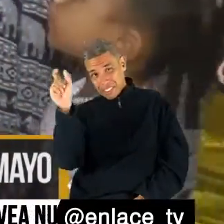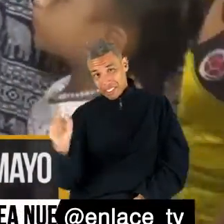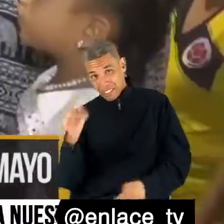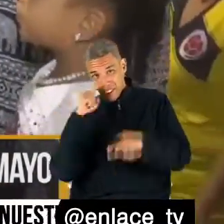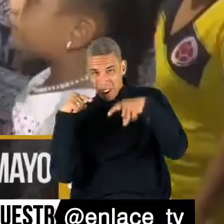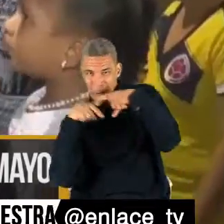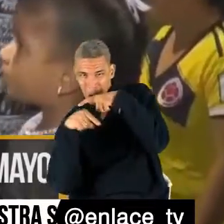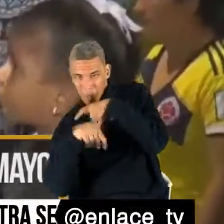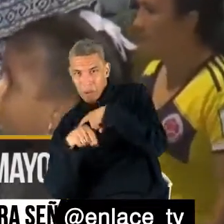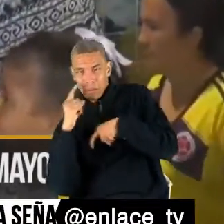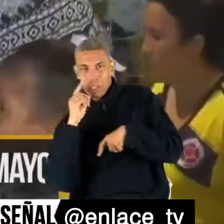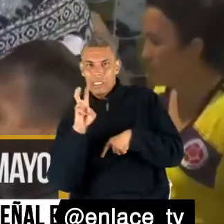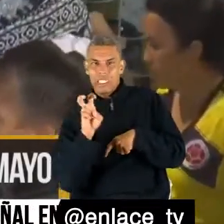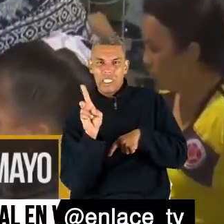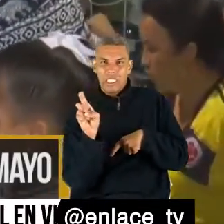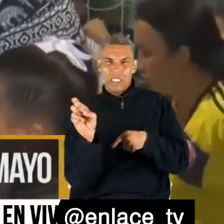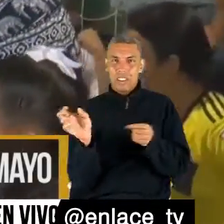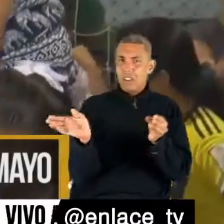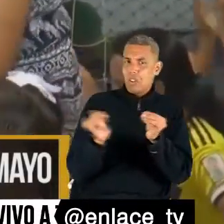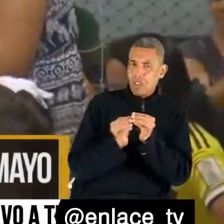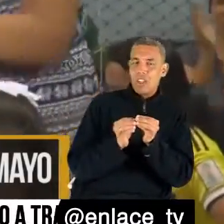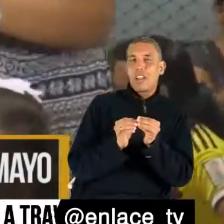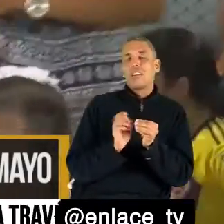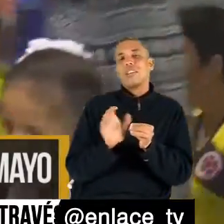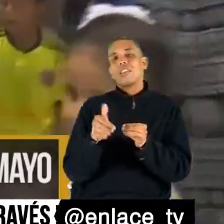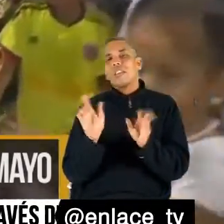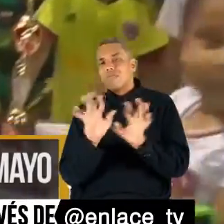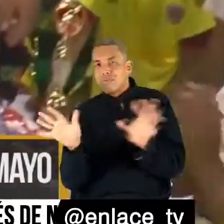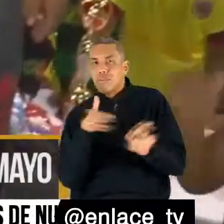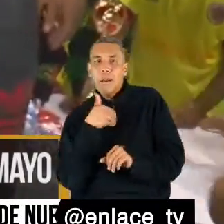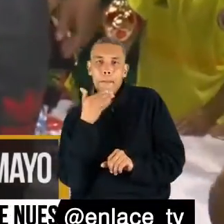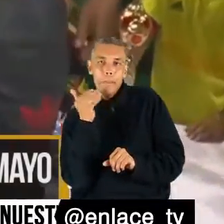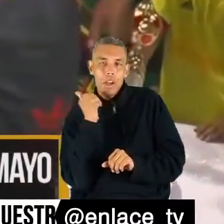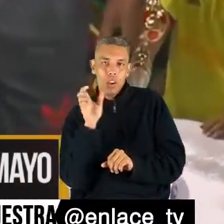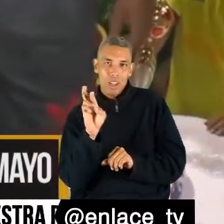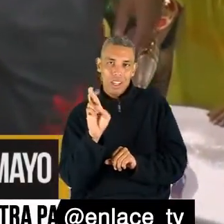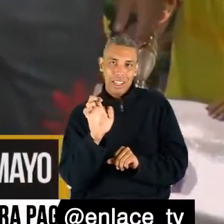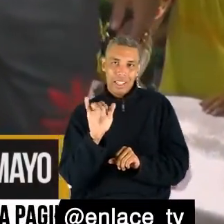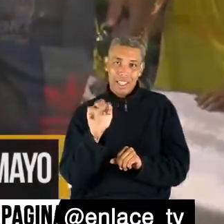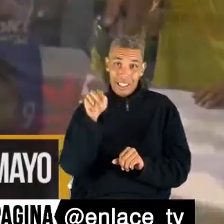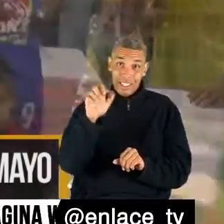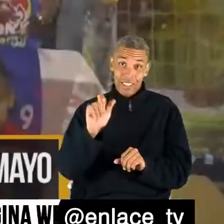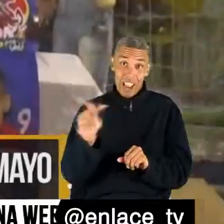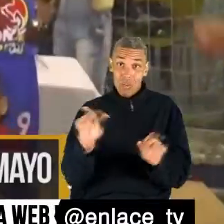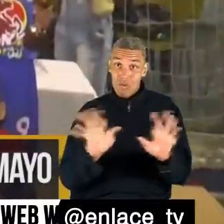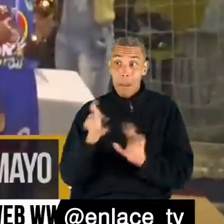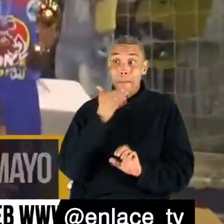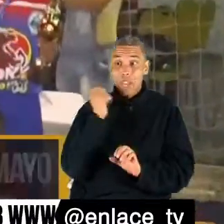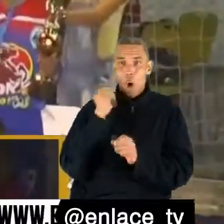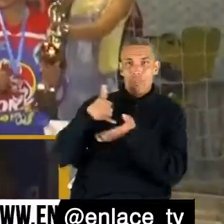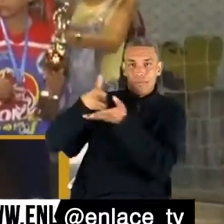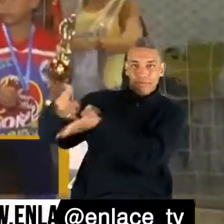Jonathan Quiroga del Club Galán, mientras que la valla menos vencida se la llevó Reinaldo Díaz.